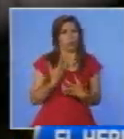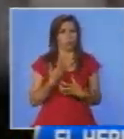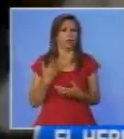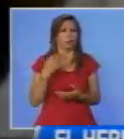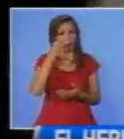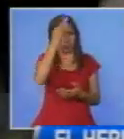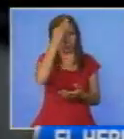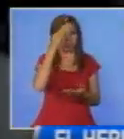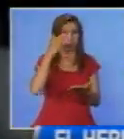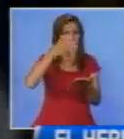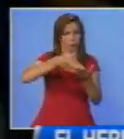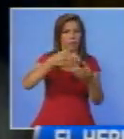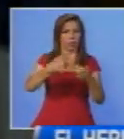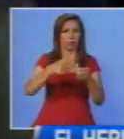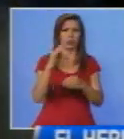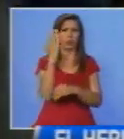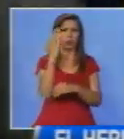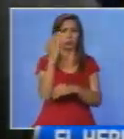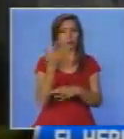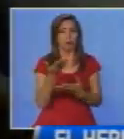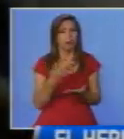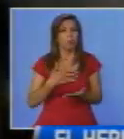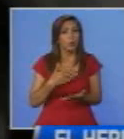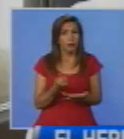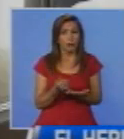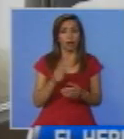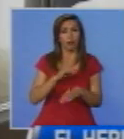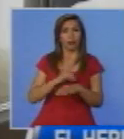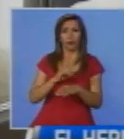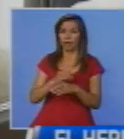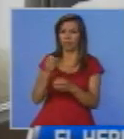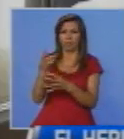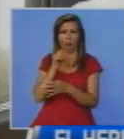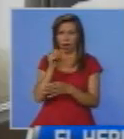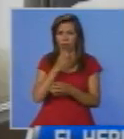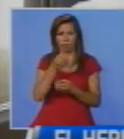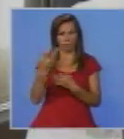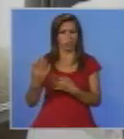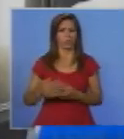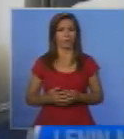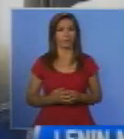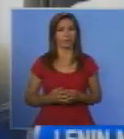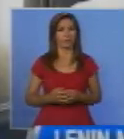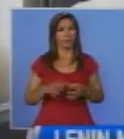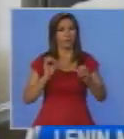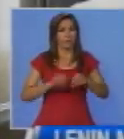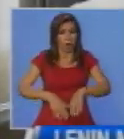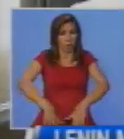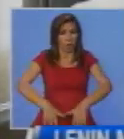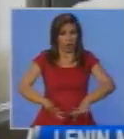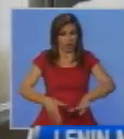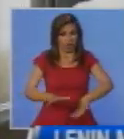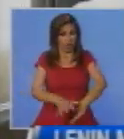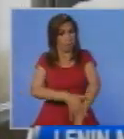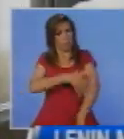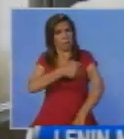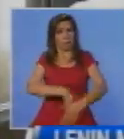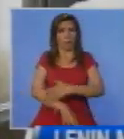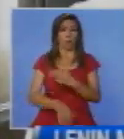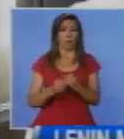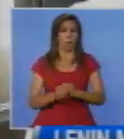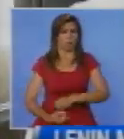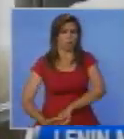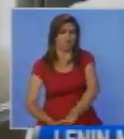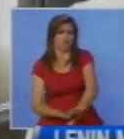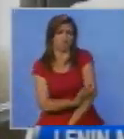su condición es estable, su pronóstico es reservado. La quemadura de miembros inferiores que él tiene de tercer grado profunda